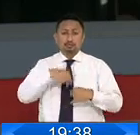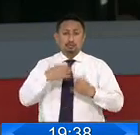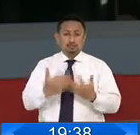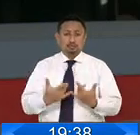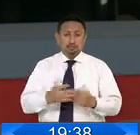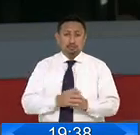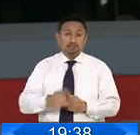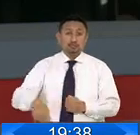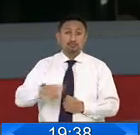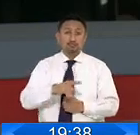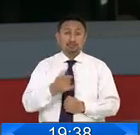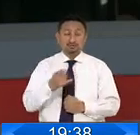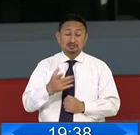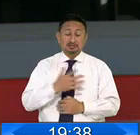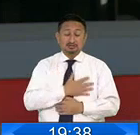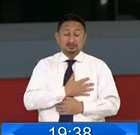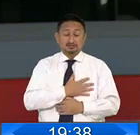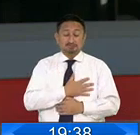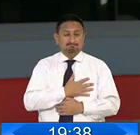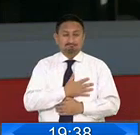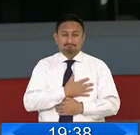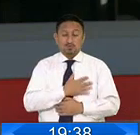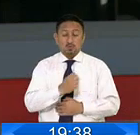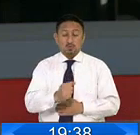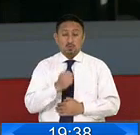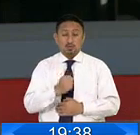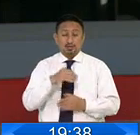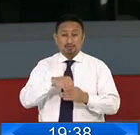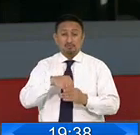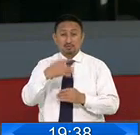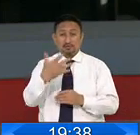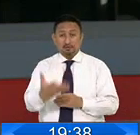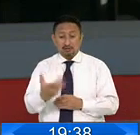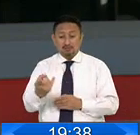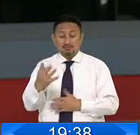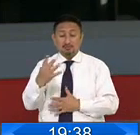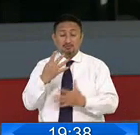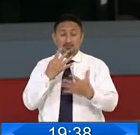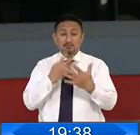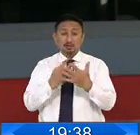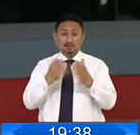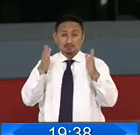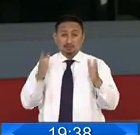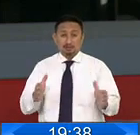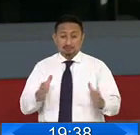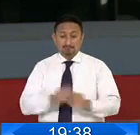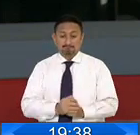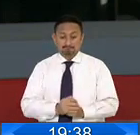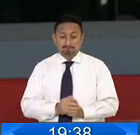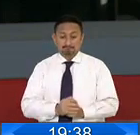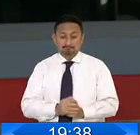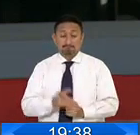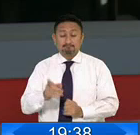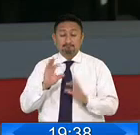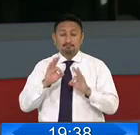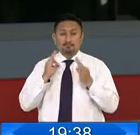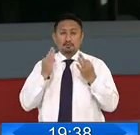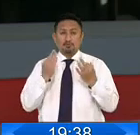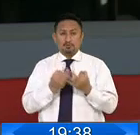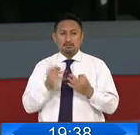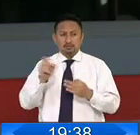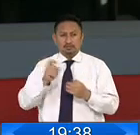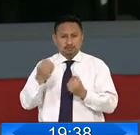pendientes de esos momentos que sin duda son dramáticos en los exteriores de las cárceles de nuestro país, cuando los familiares